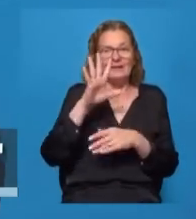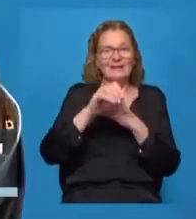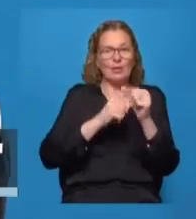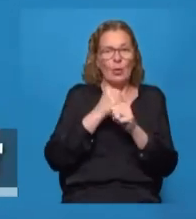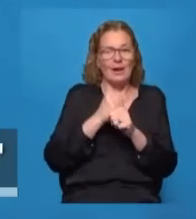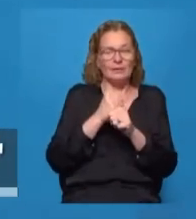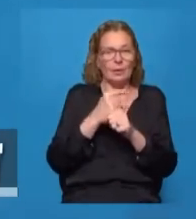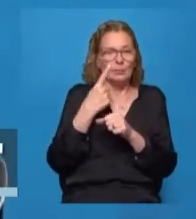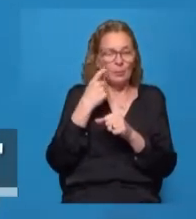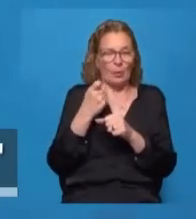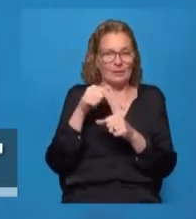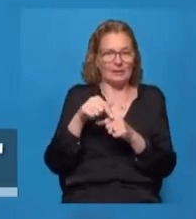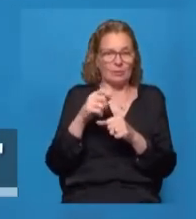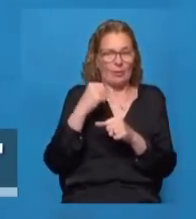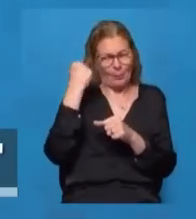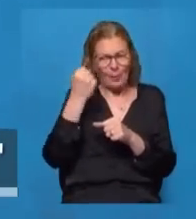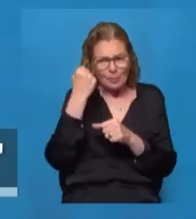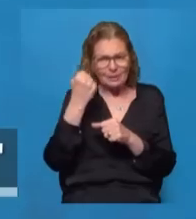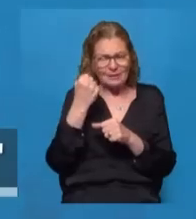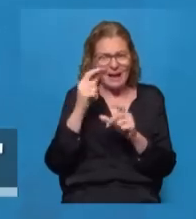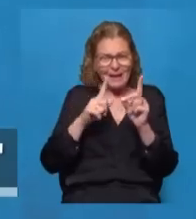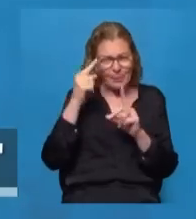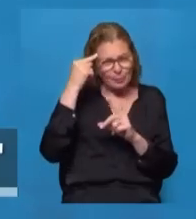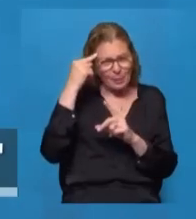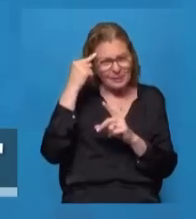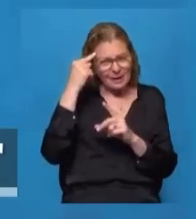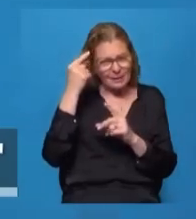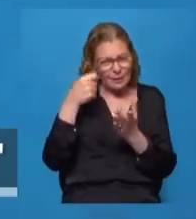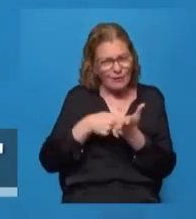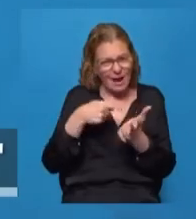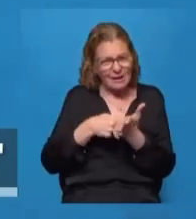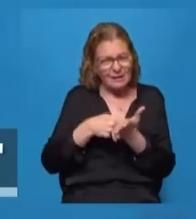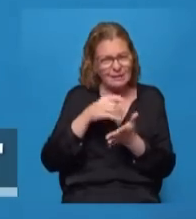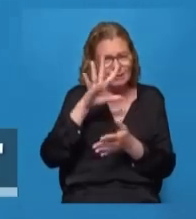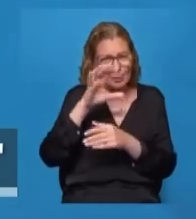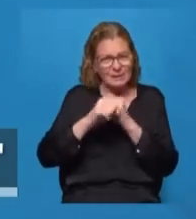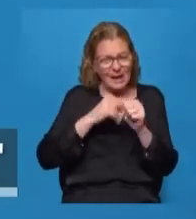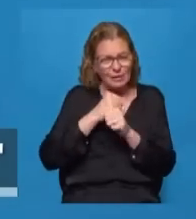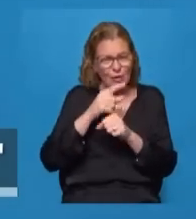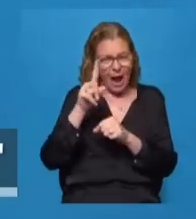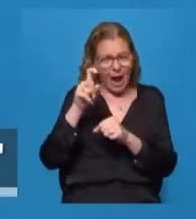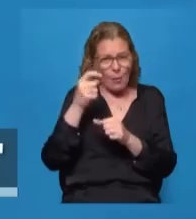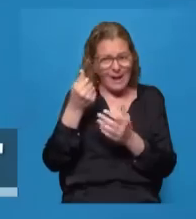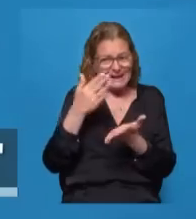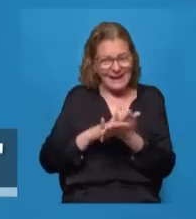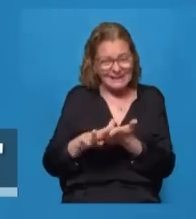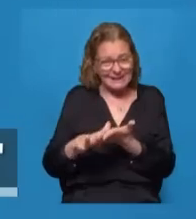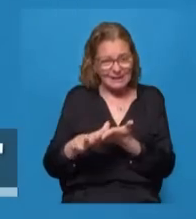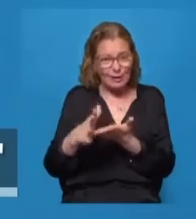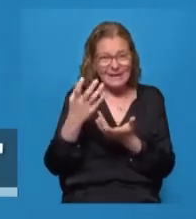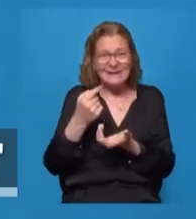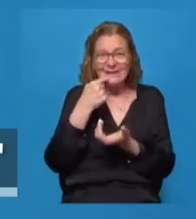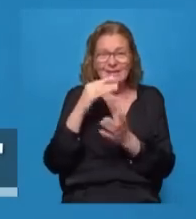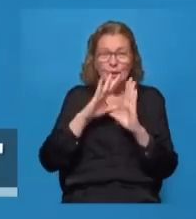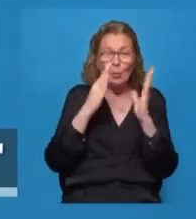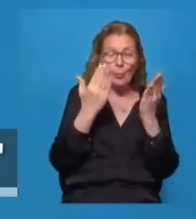esto nos dimos cuenta de que esto era grave alguien se puso a pensar lo que vale 50 años de agua gratis lo que va a significar en un